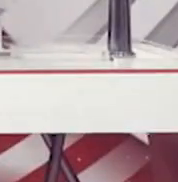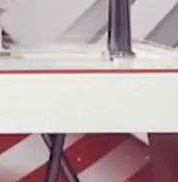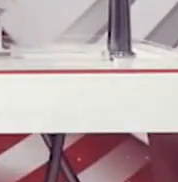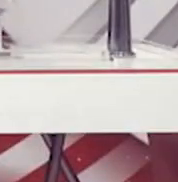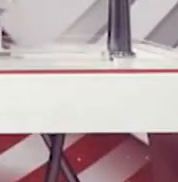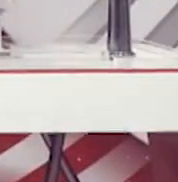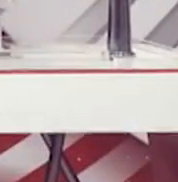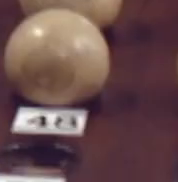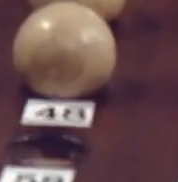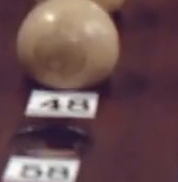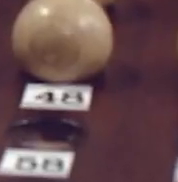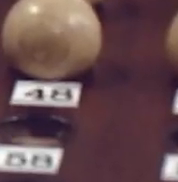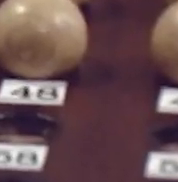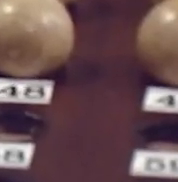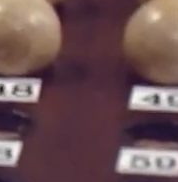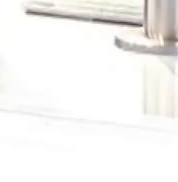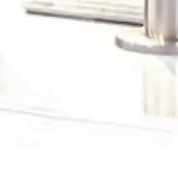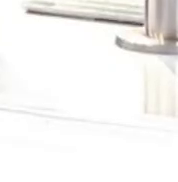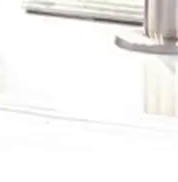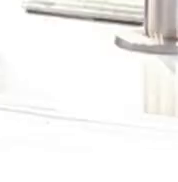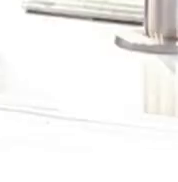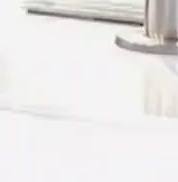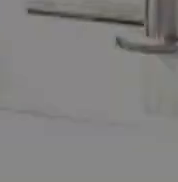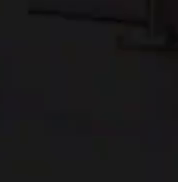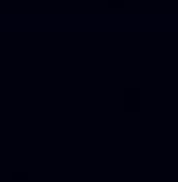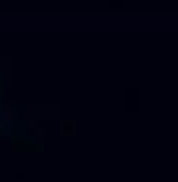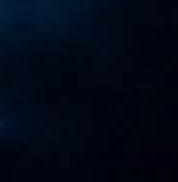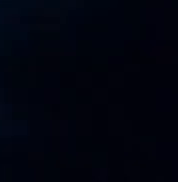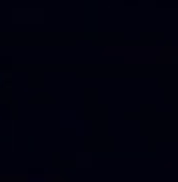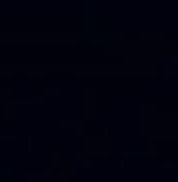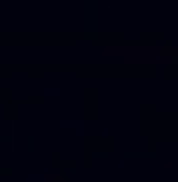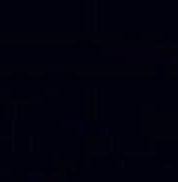A continuación, los chances.